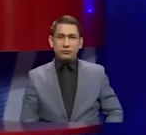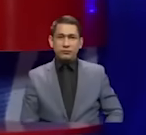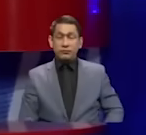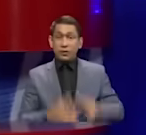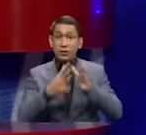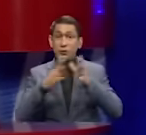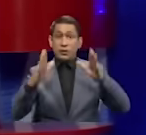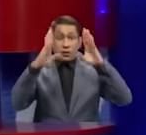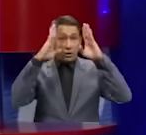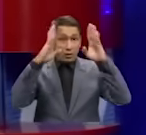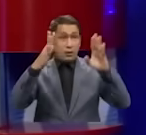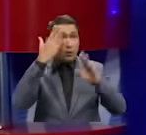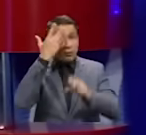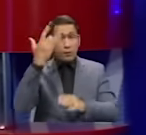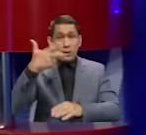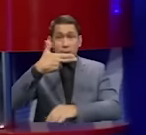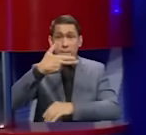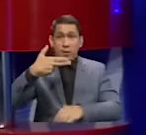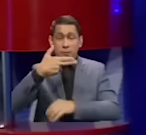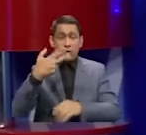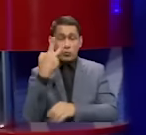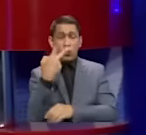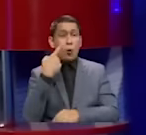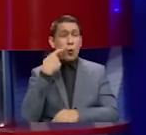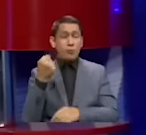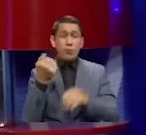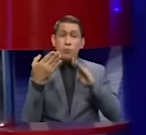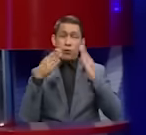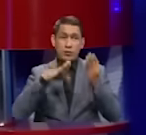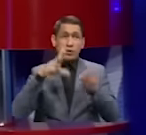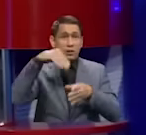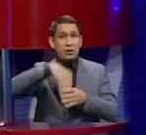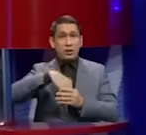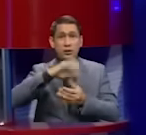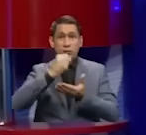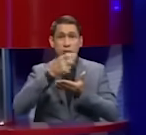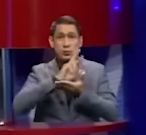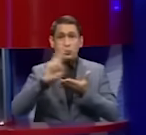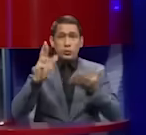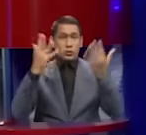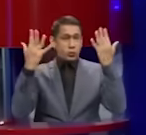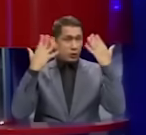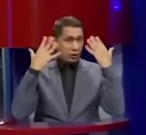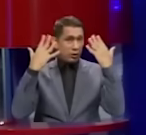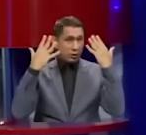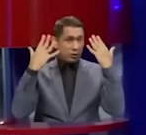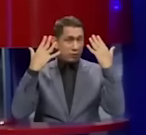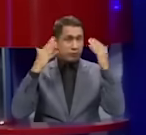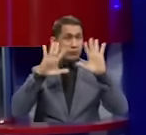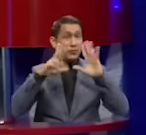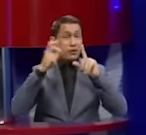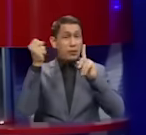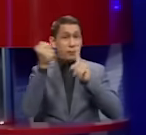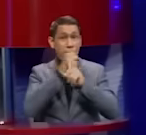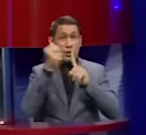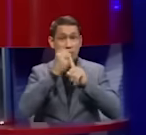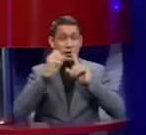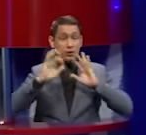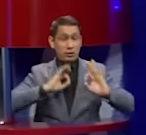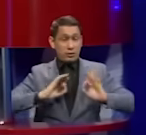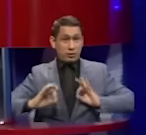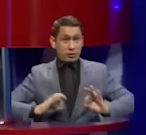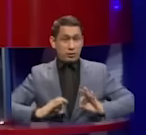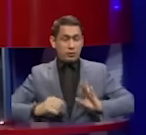Atención, porque tras una balacera, dos hombres son asesinados en el sur de Guayaquil. El hecho violento también dejó heridos, entre ellos